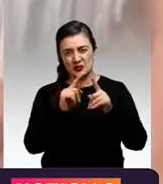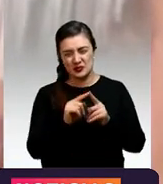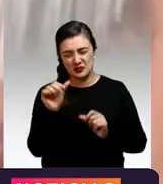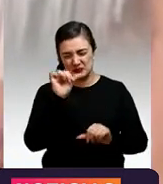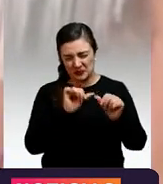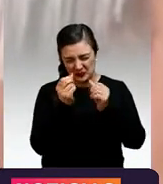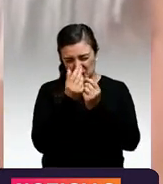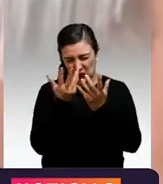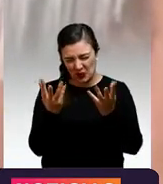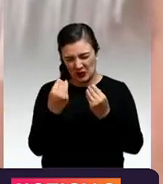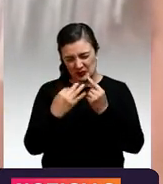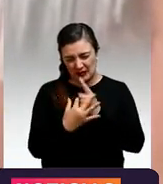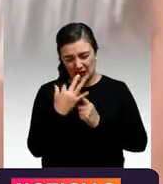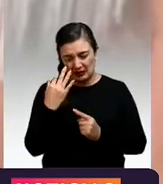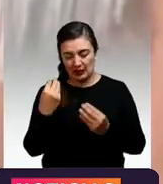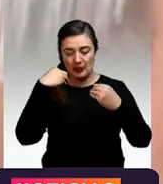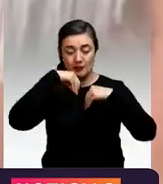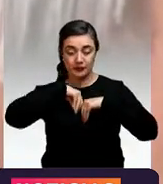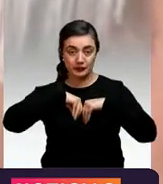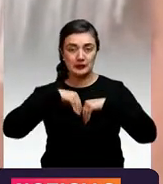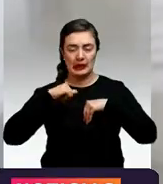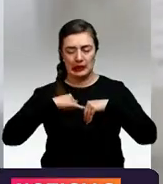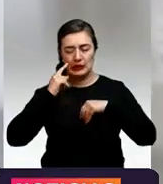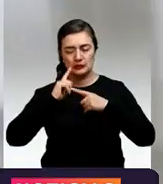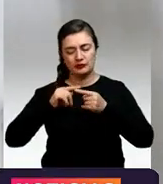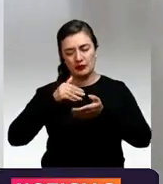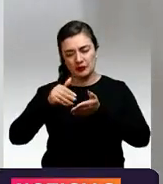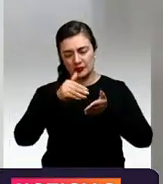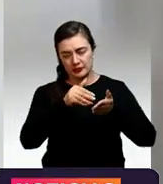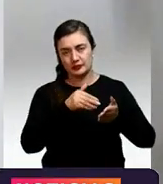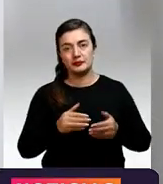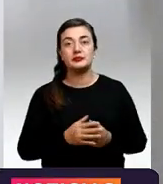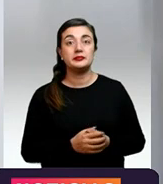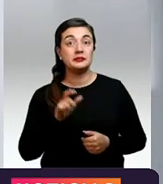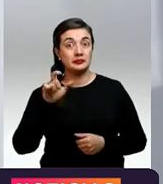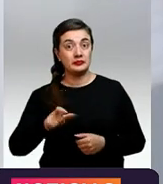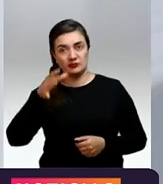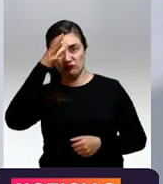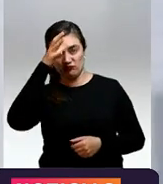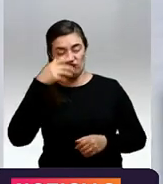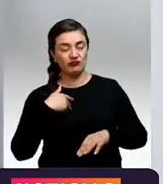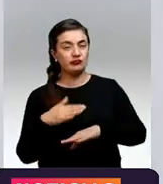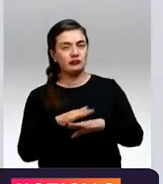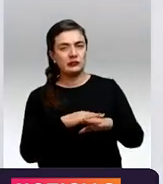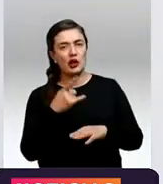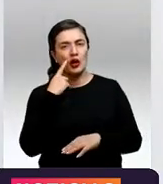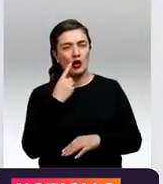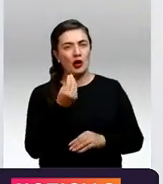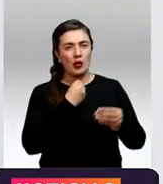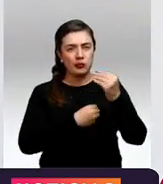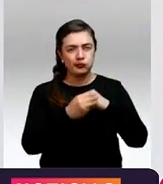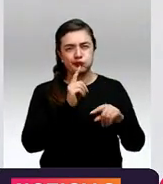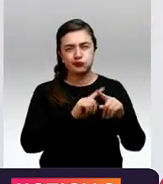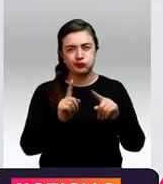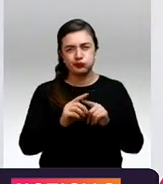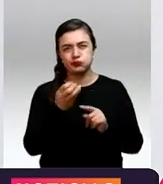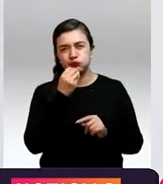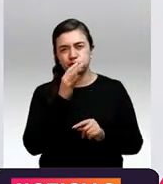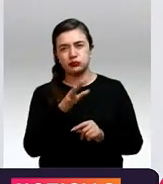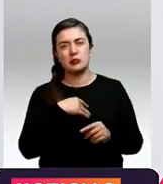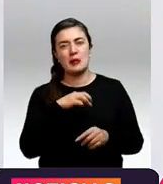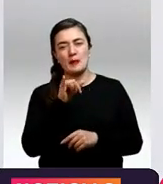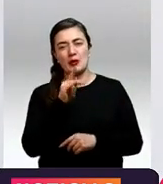compuestos que llegan de afuera y en este caso el virus. La experta recomendó evitar el consumo de productos que tendrían como base los